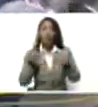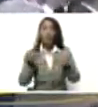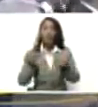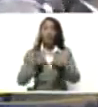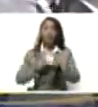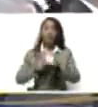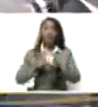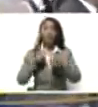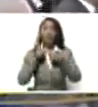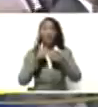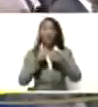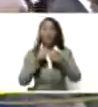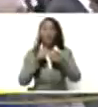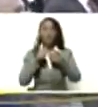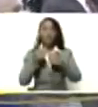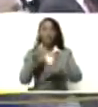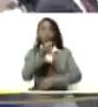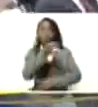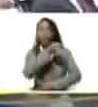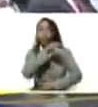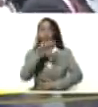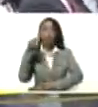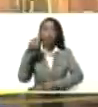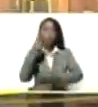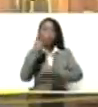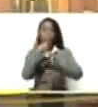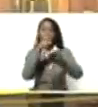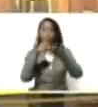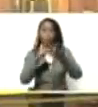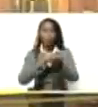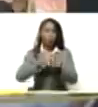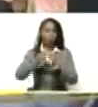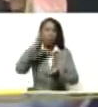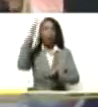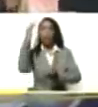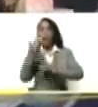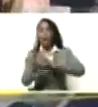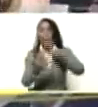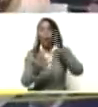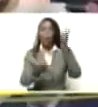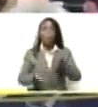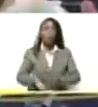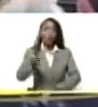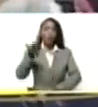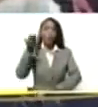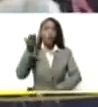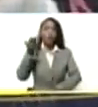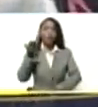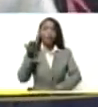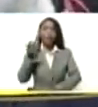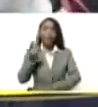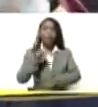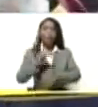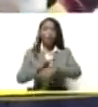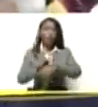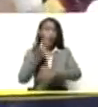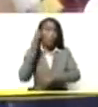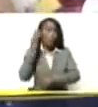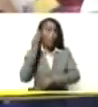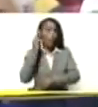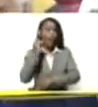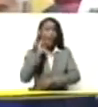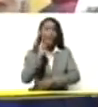na guará de protector a gobernador esa figura del protector dio resultado al